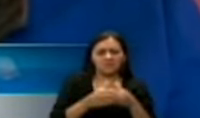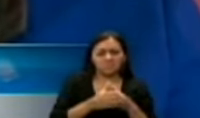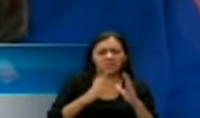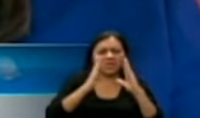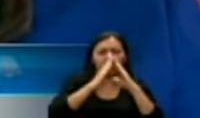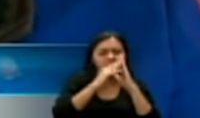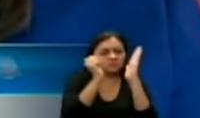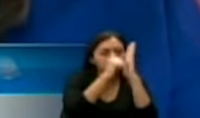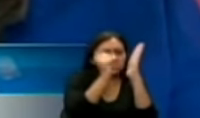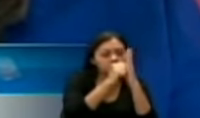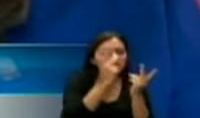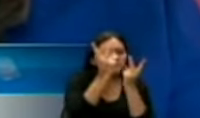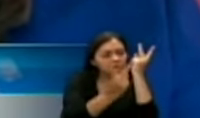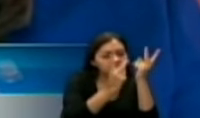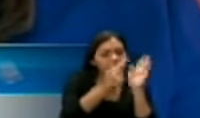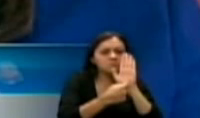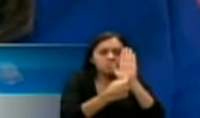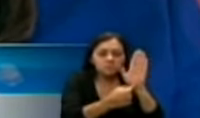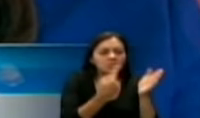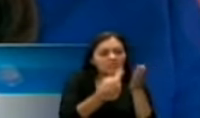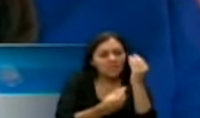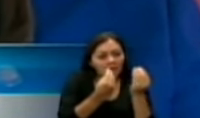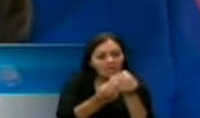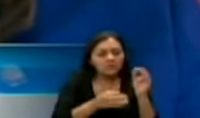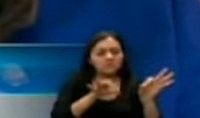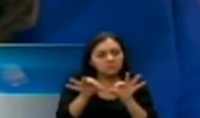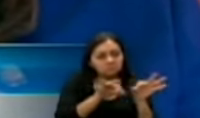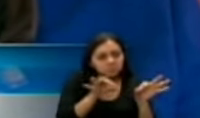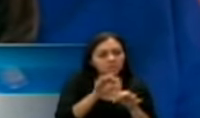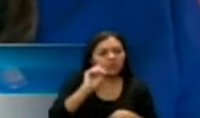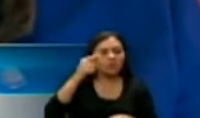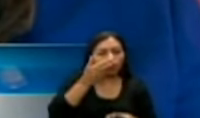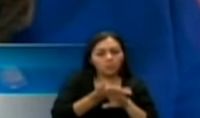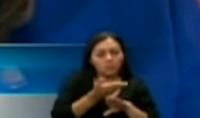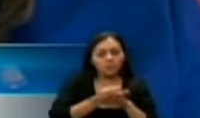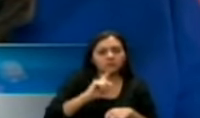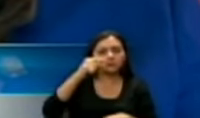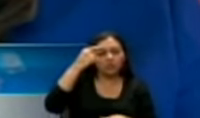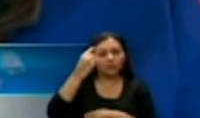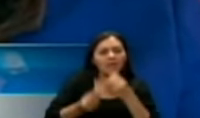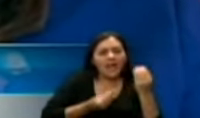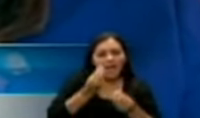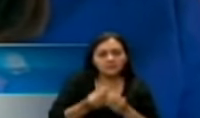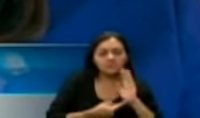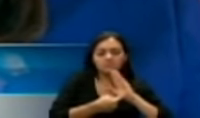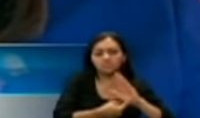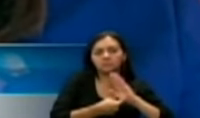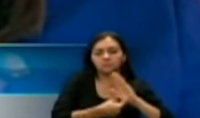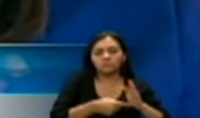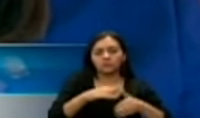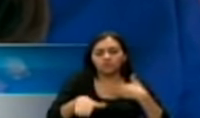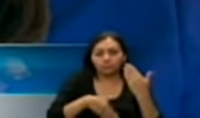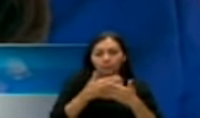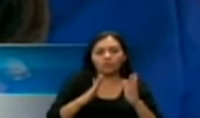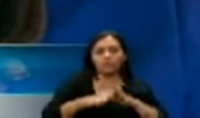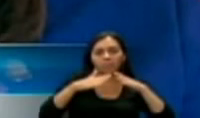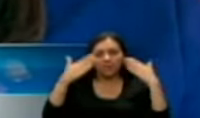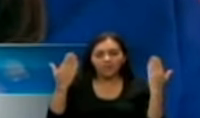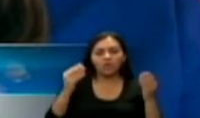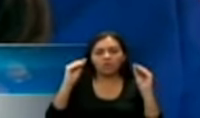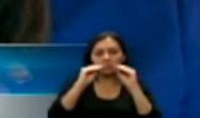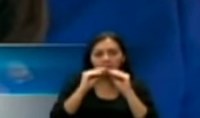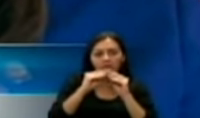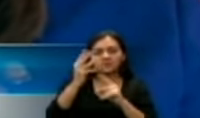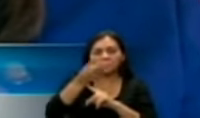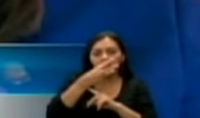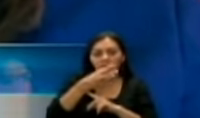por casa, dando a conocer lo que sucede, las propuestas que tiene el gobierno, lo que está haciendo, los periódicos alternativos, la